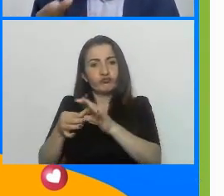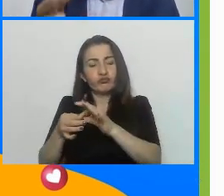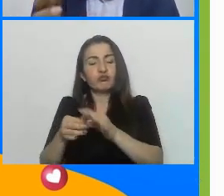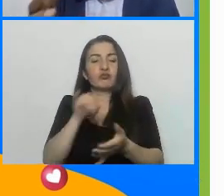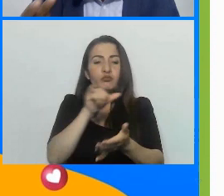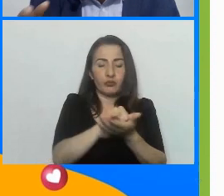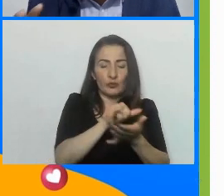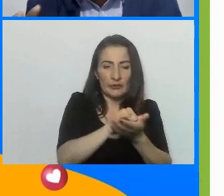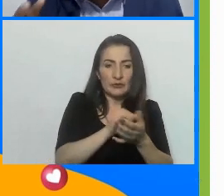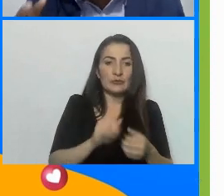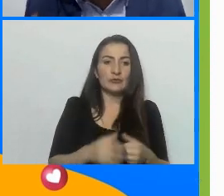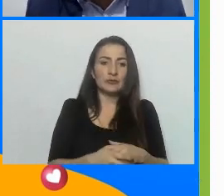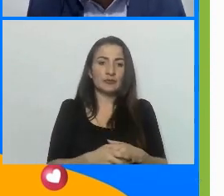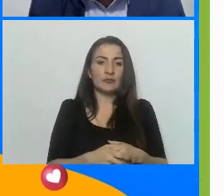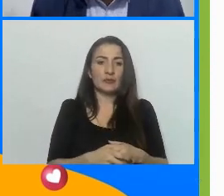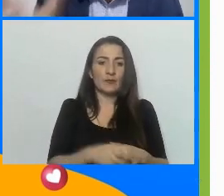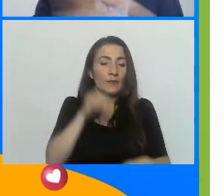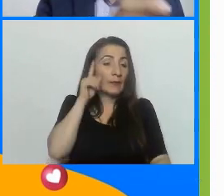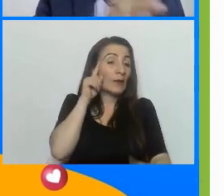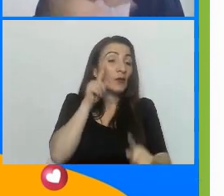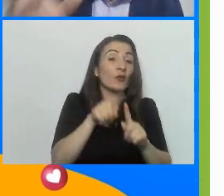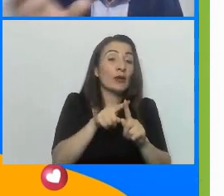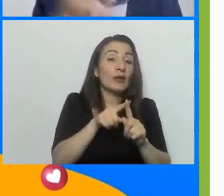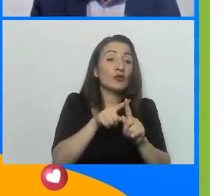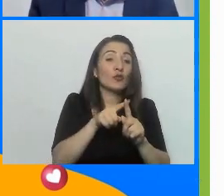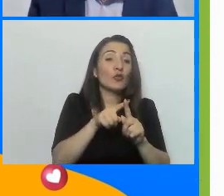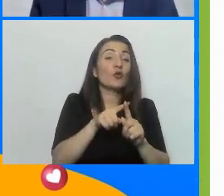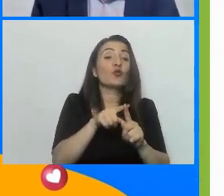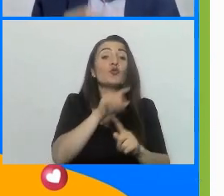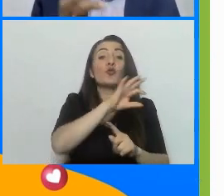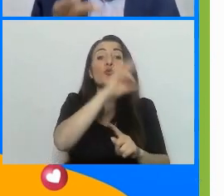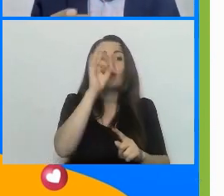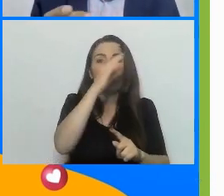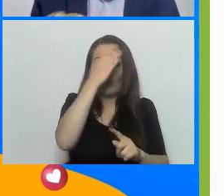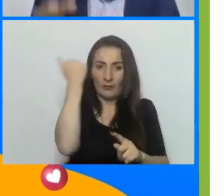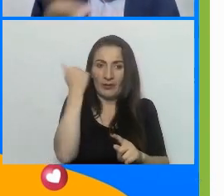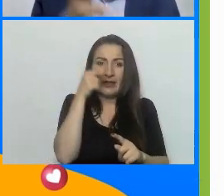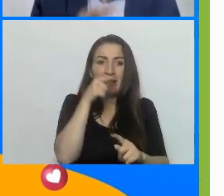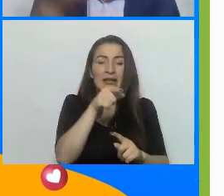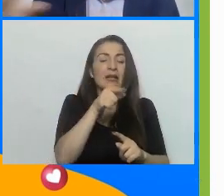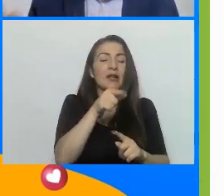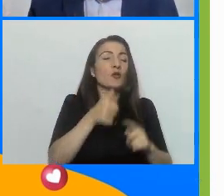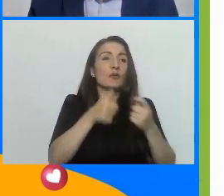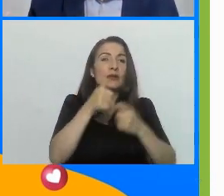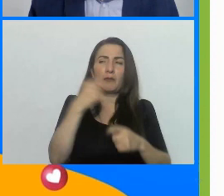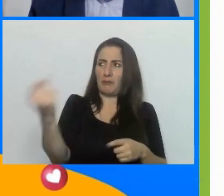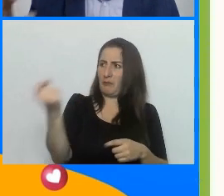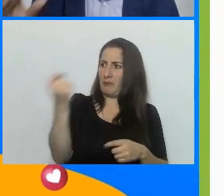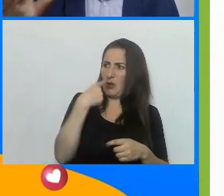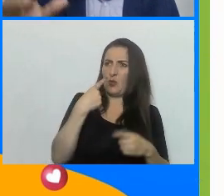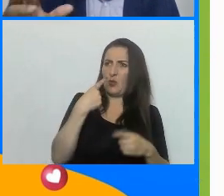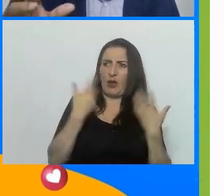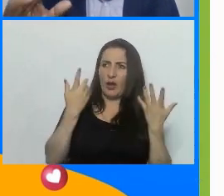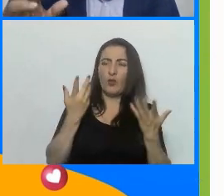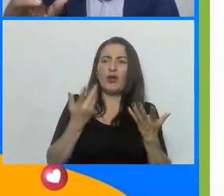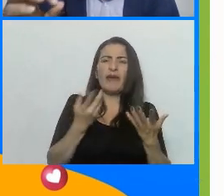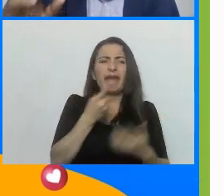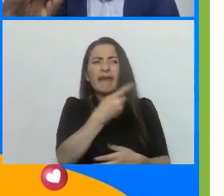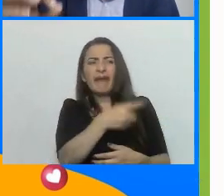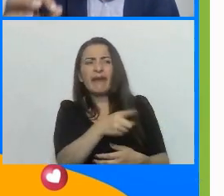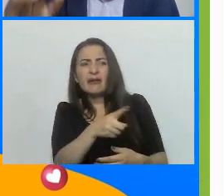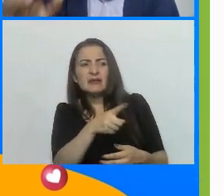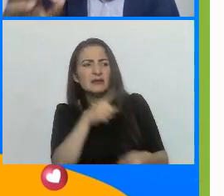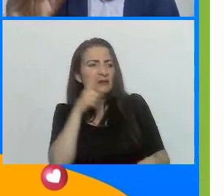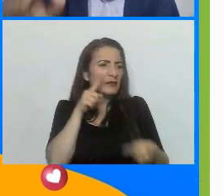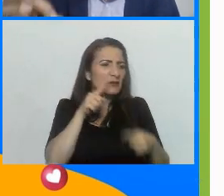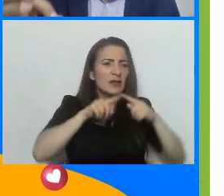eso, el objeto de estudio, no se les olvide nunca, ¿sí? Es cuando les pregunten en cualquier lugar cuál es el objeto